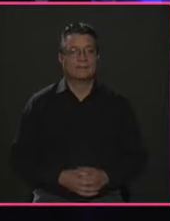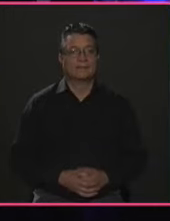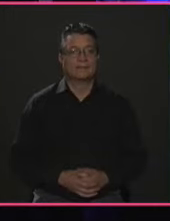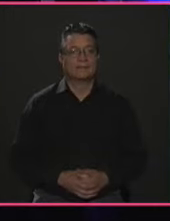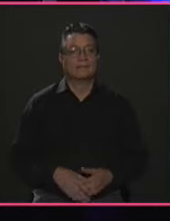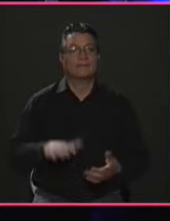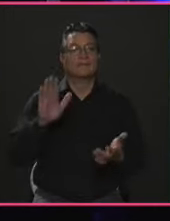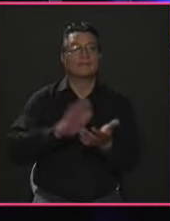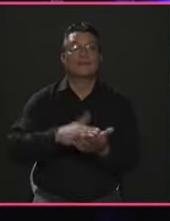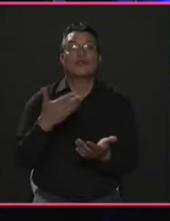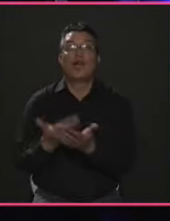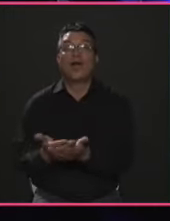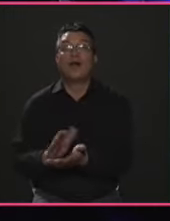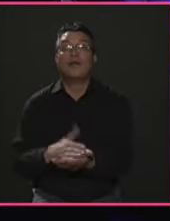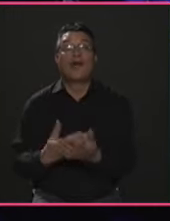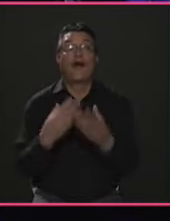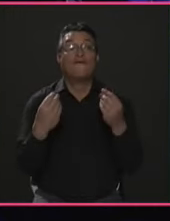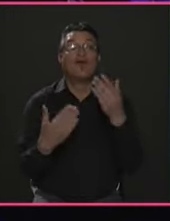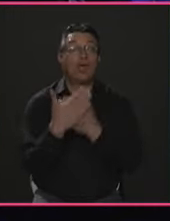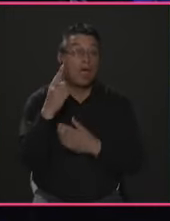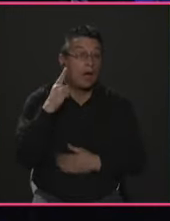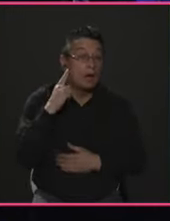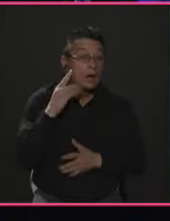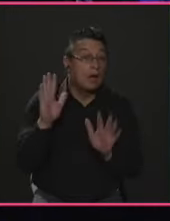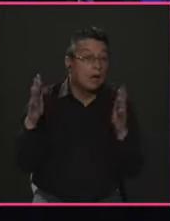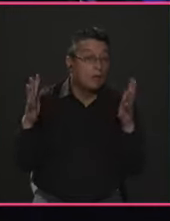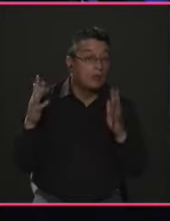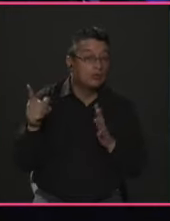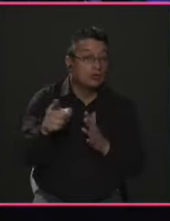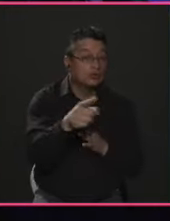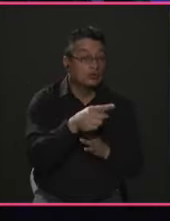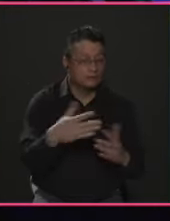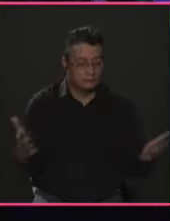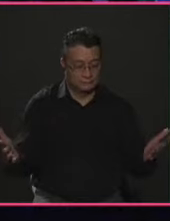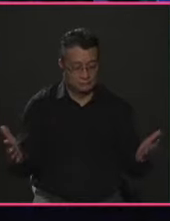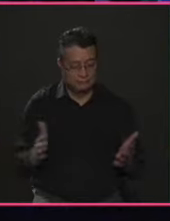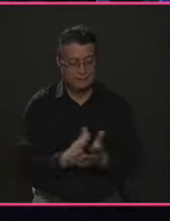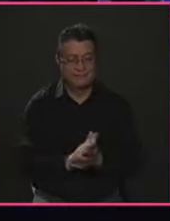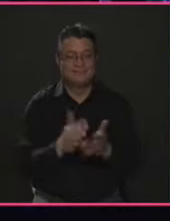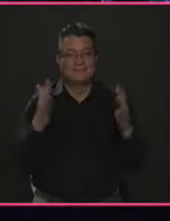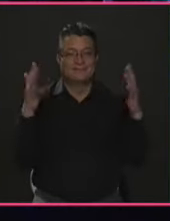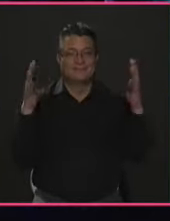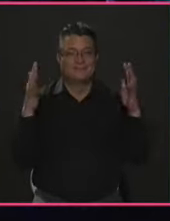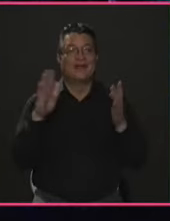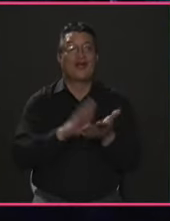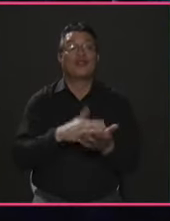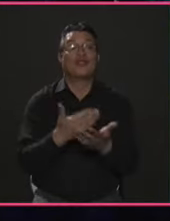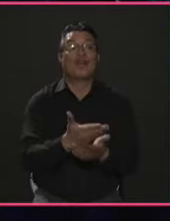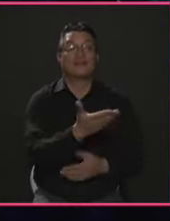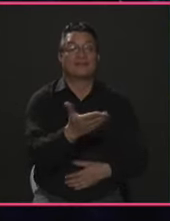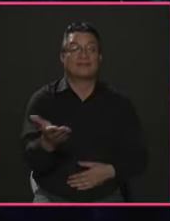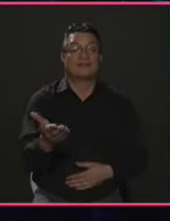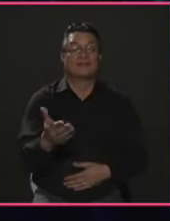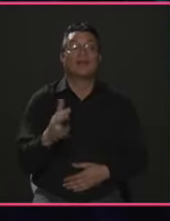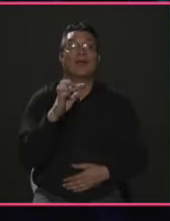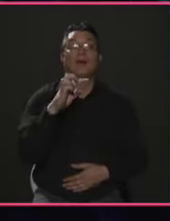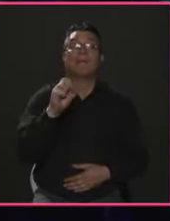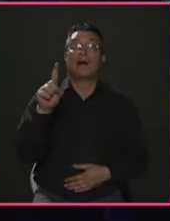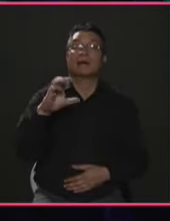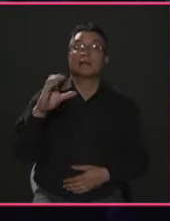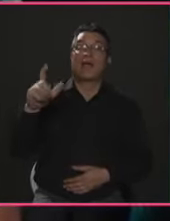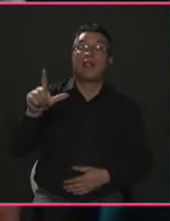cómo están Cómo están muy buenos días Escuché un aplauso por ahí por favor adelante cómo están querida Pascal cómo